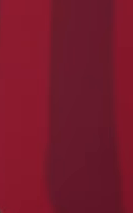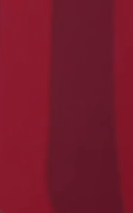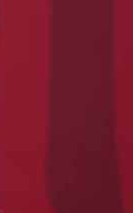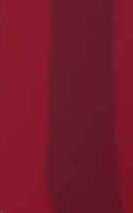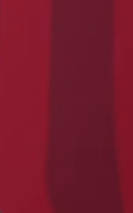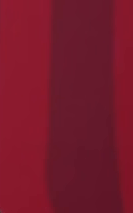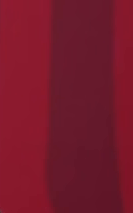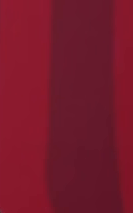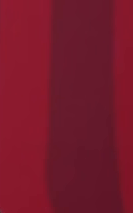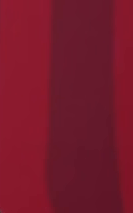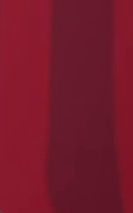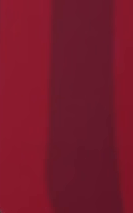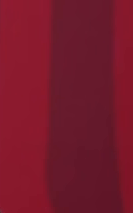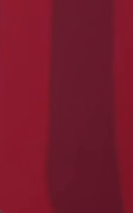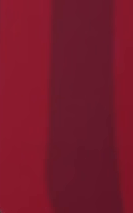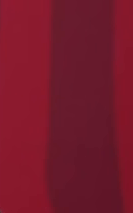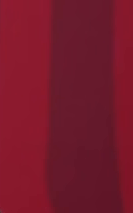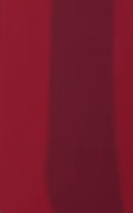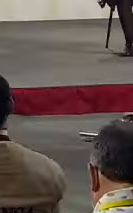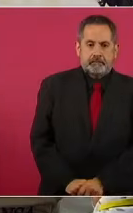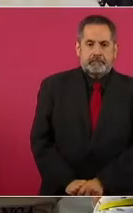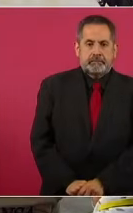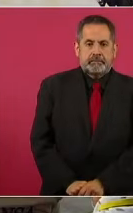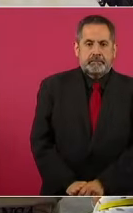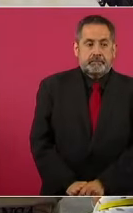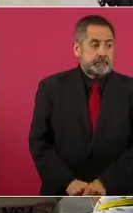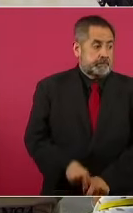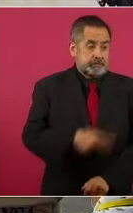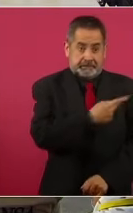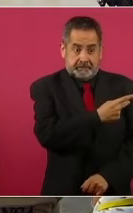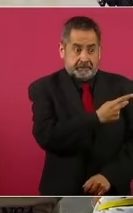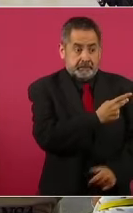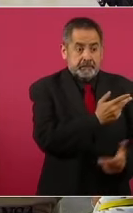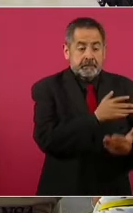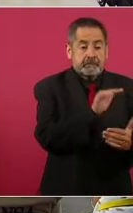Entonces van con el presidente Peña y le ofrecen